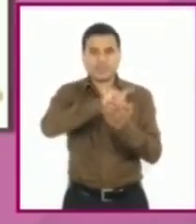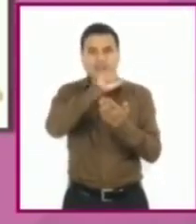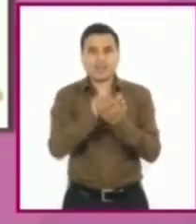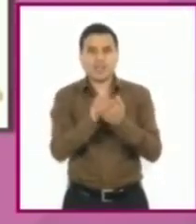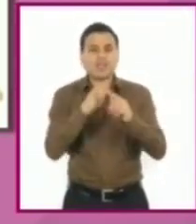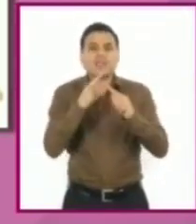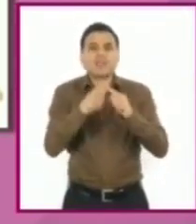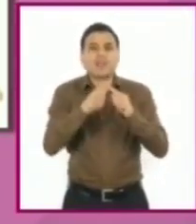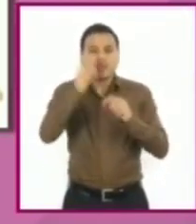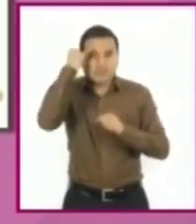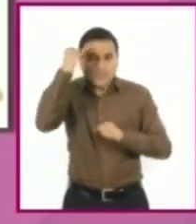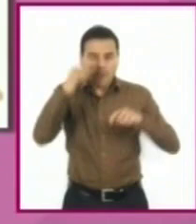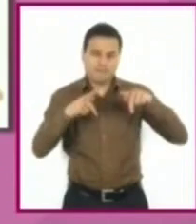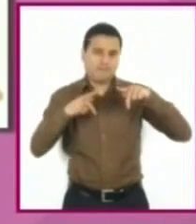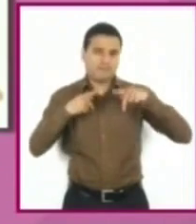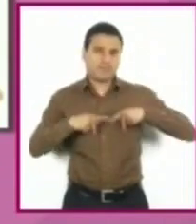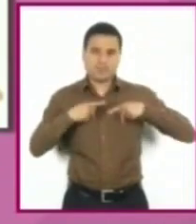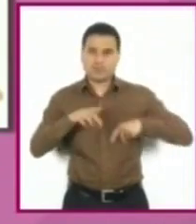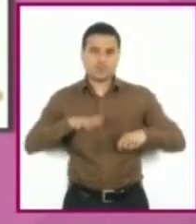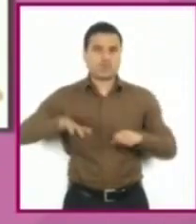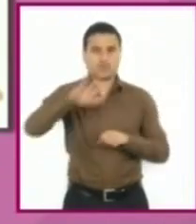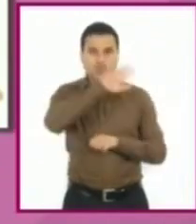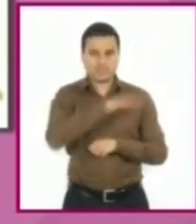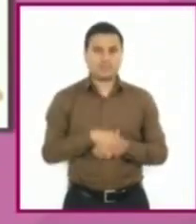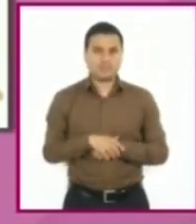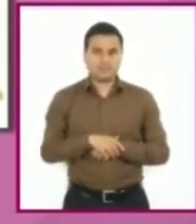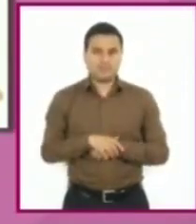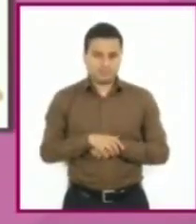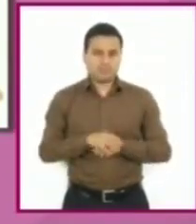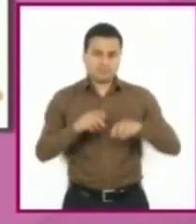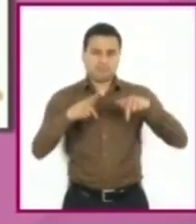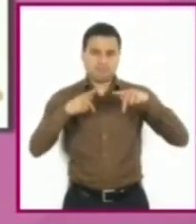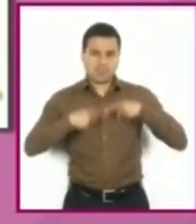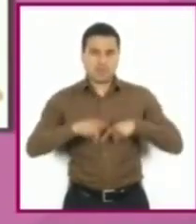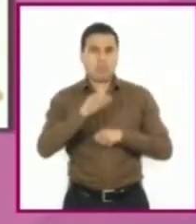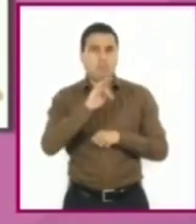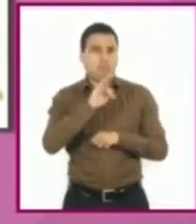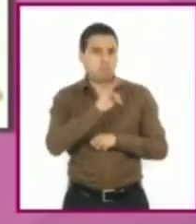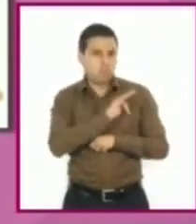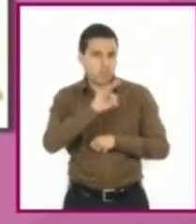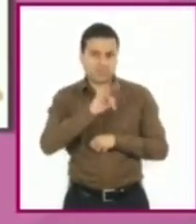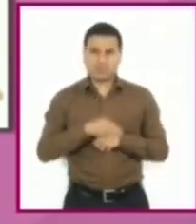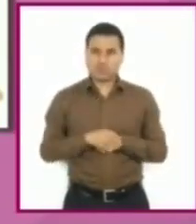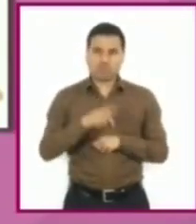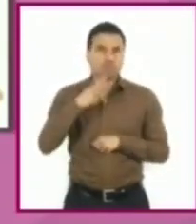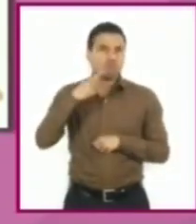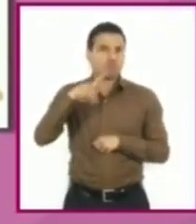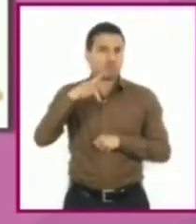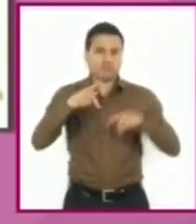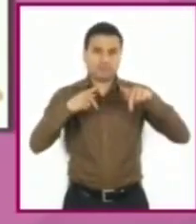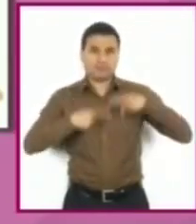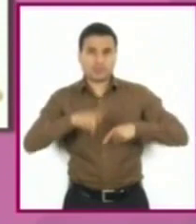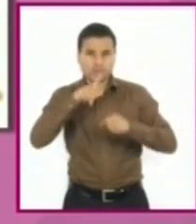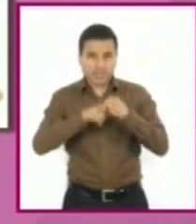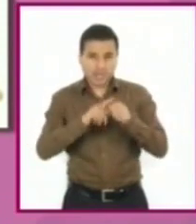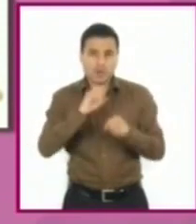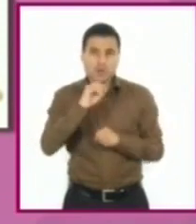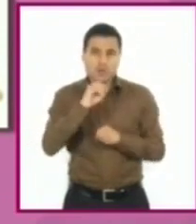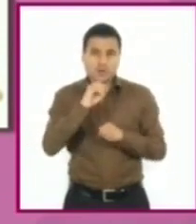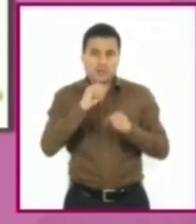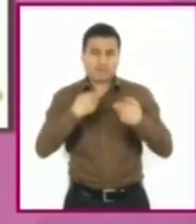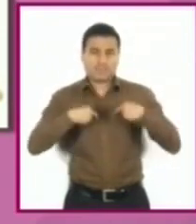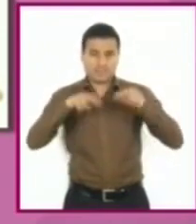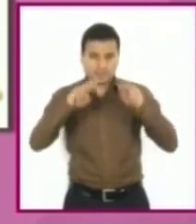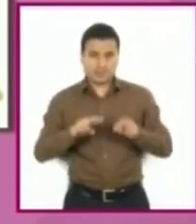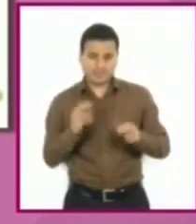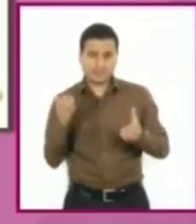general. Todos los ciudadanos tienen derecho a concurrir personalmente o por sus representantes a su formación.